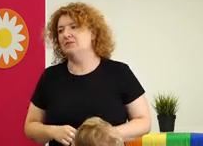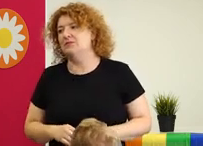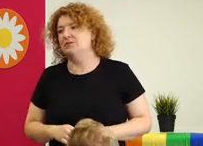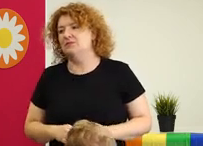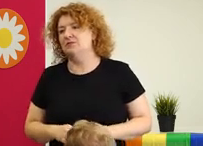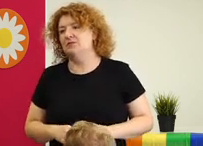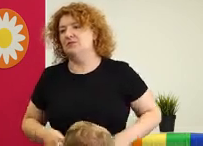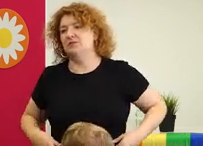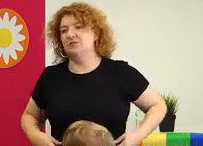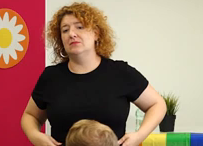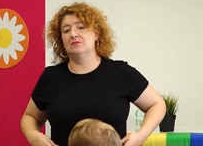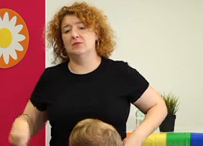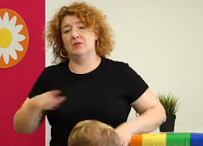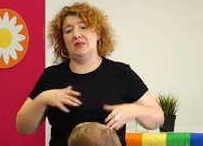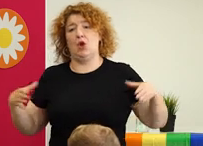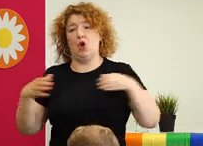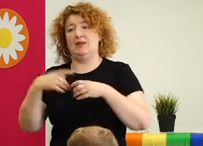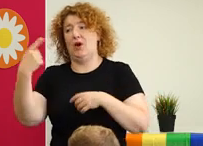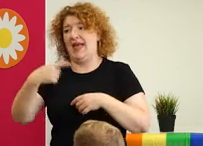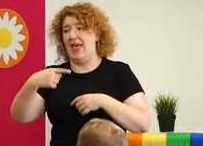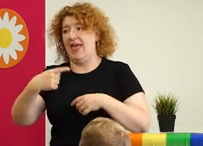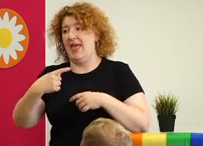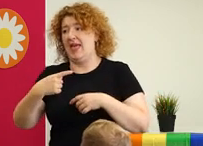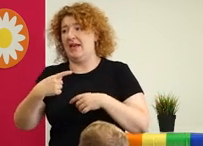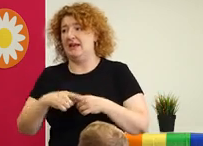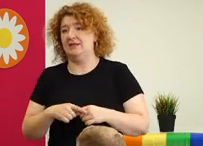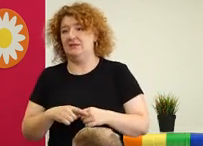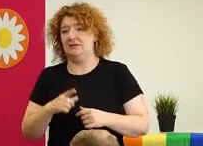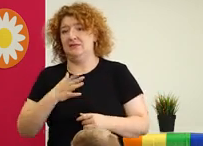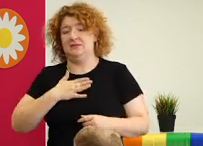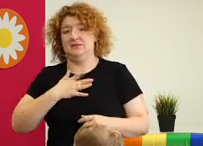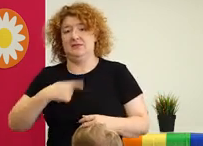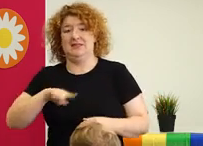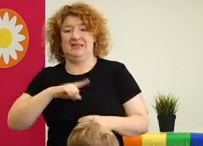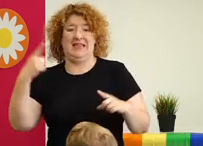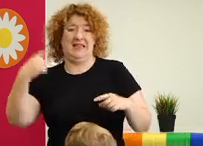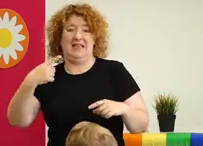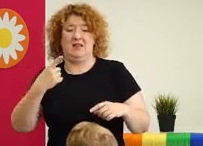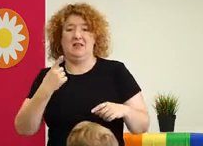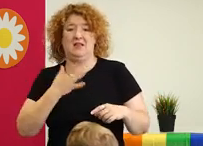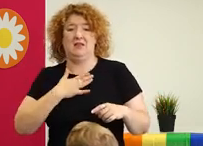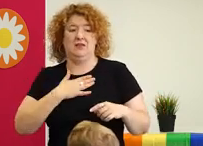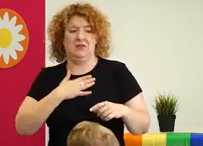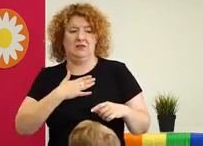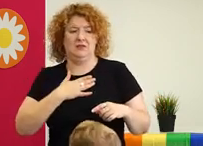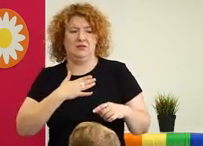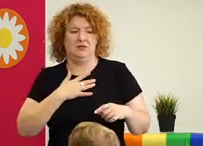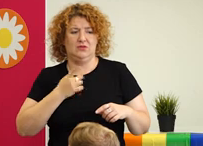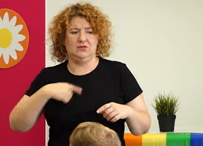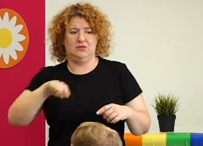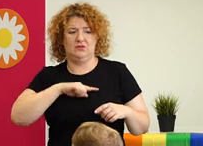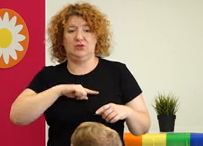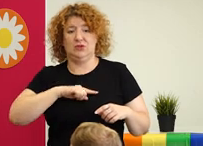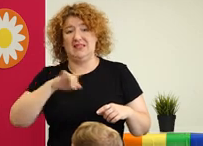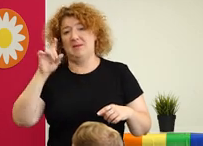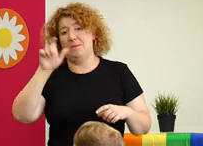G del colectivo, también nosotras, personas sáficas, sabemos que también